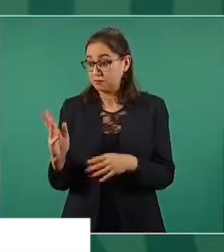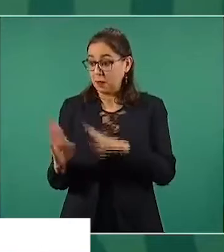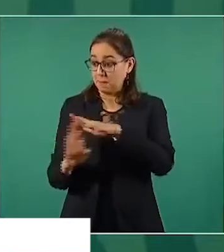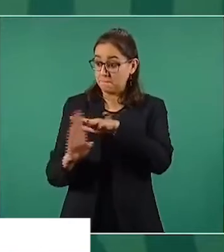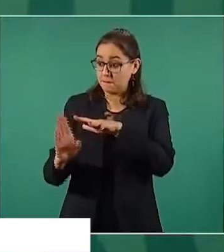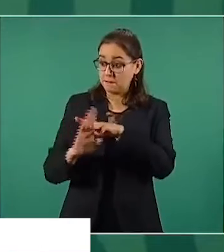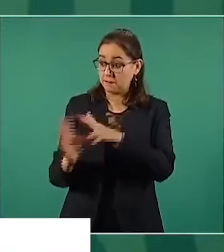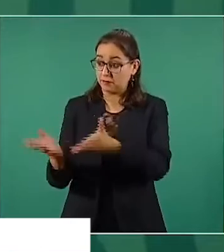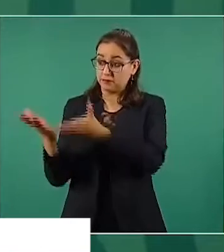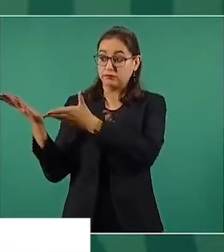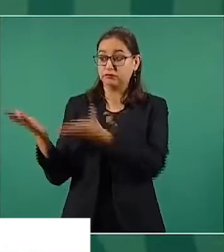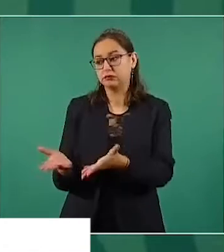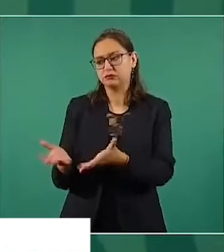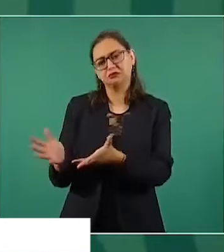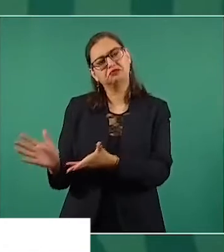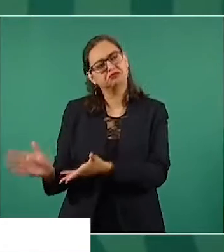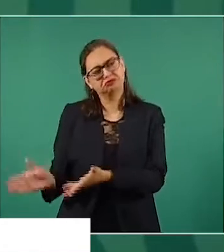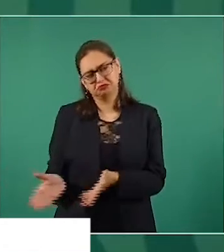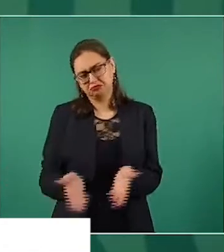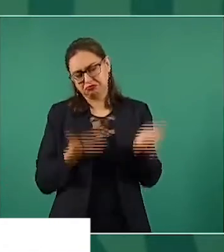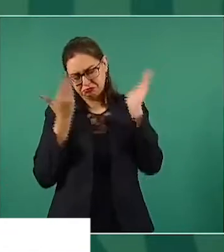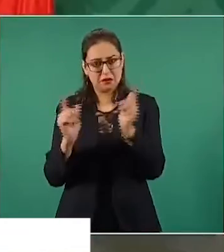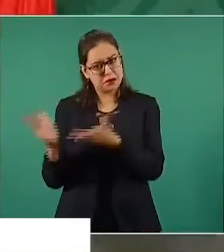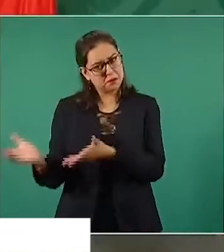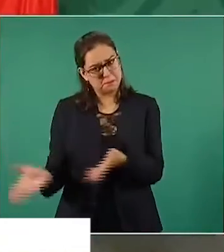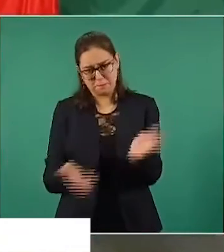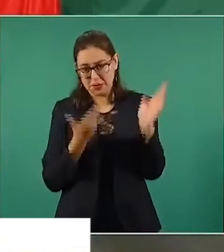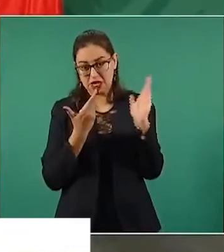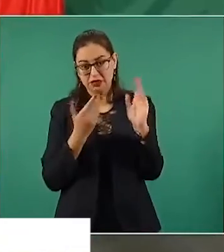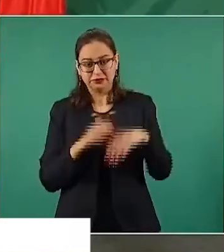norte de nuestro país para cruzar la frontera,